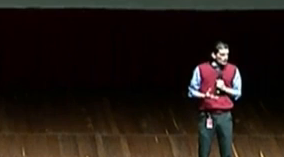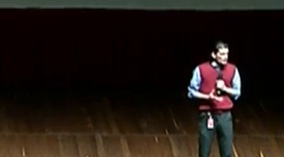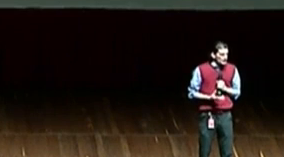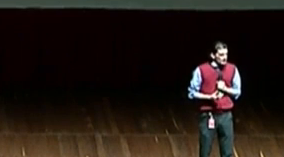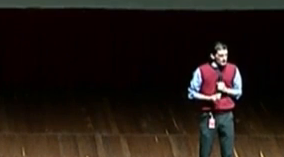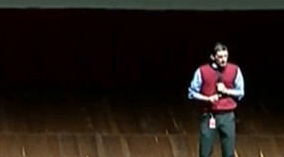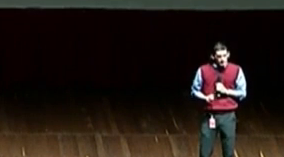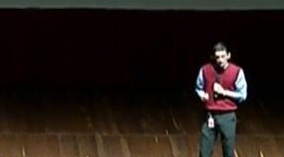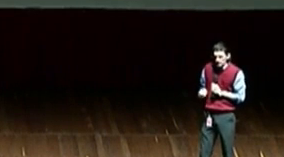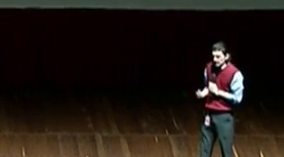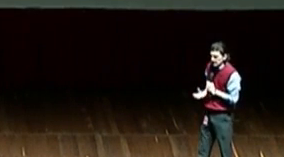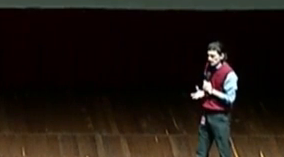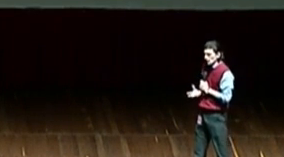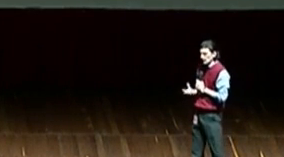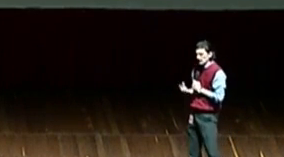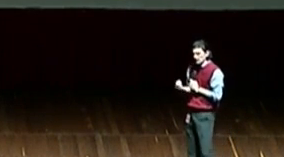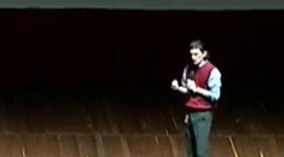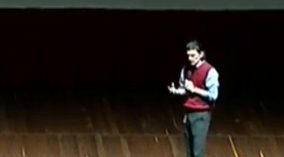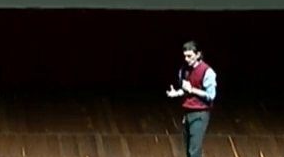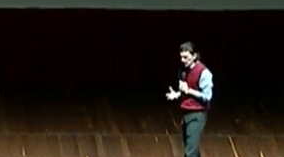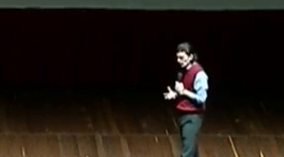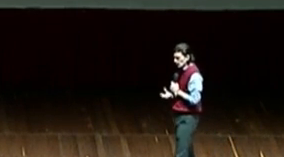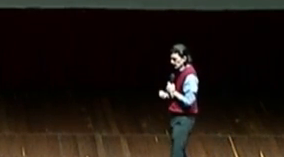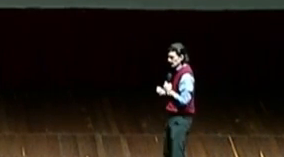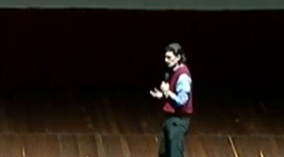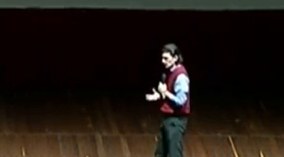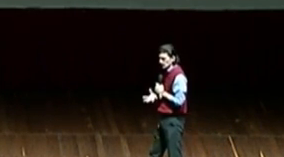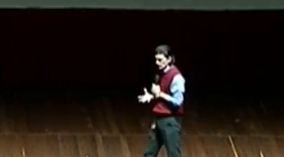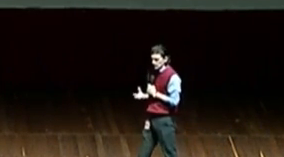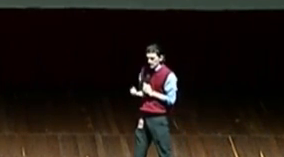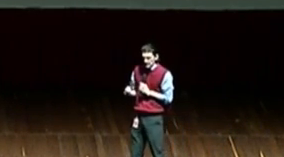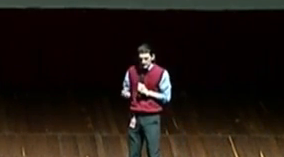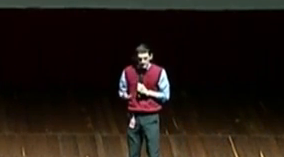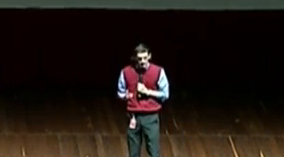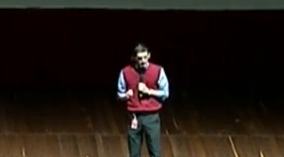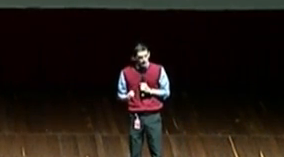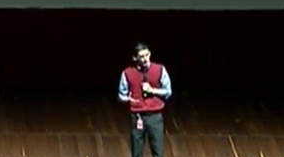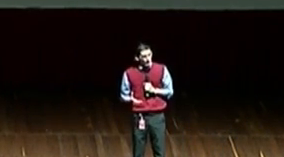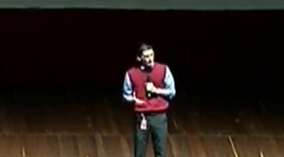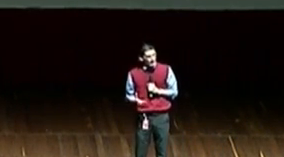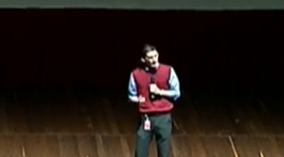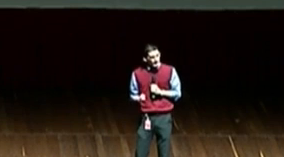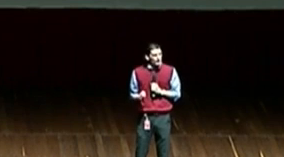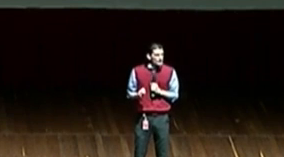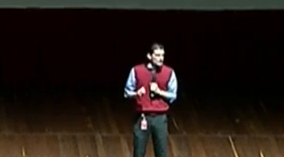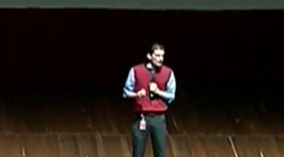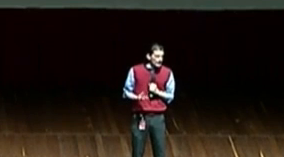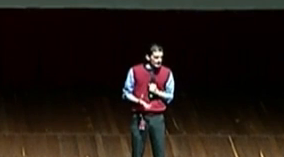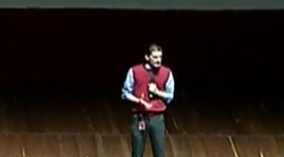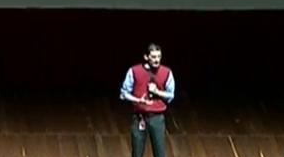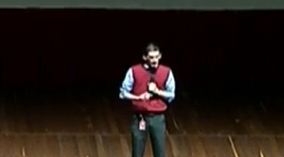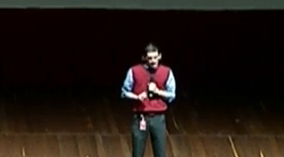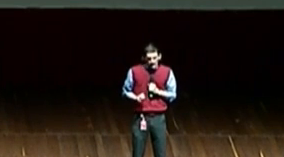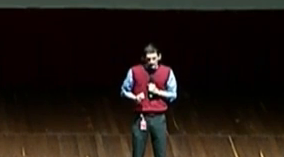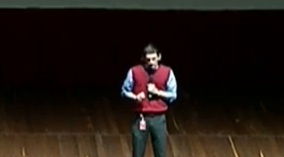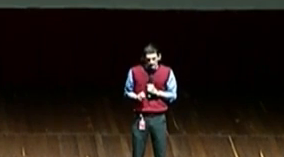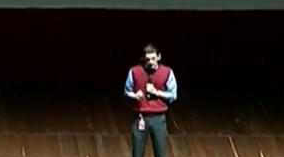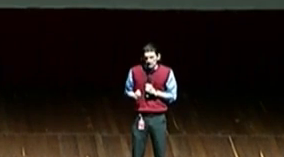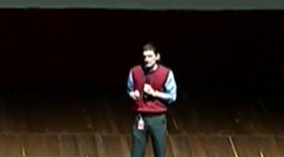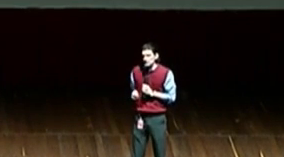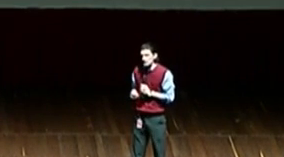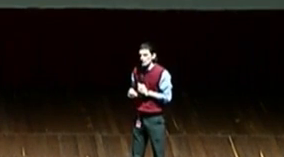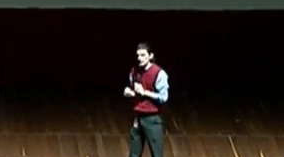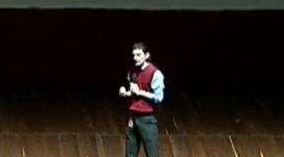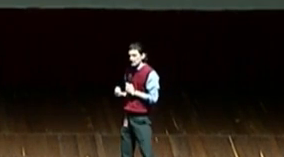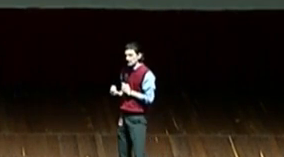Y sobre todo, muchachos, en un contexto como en el que nos ha tocado vivir a nosotros en Medellín, en Colombia, en nuestro país, donde